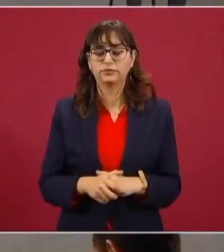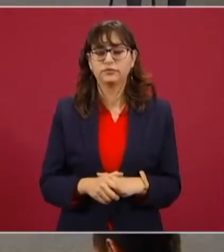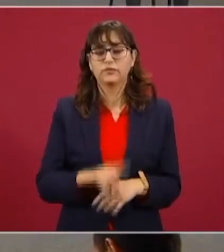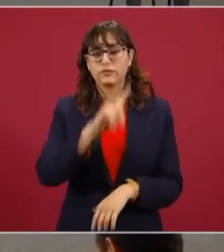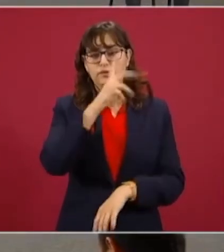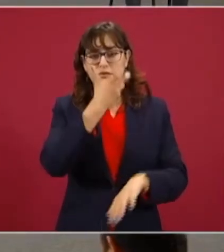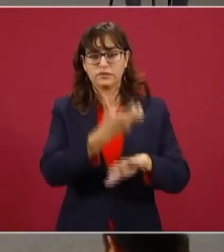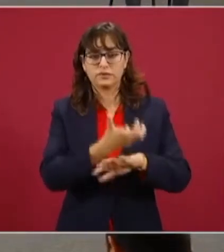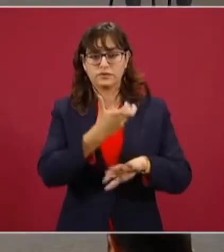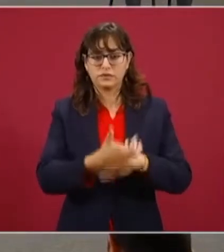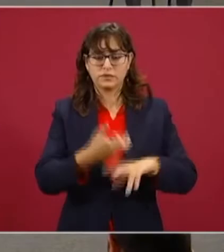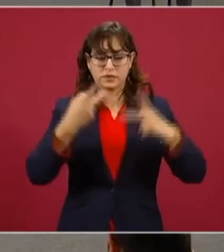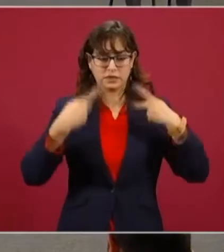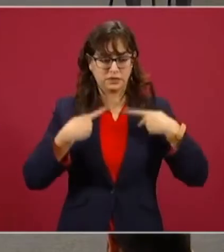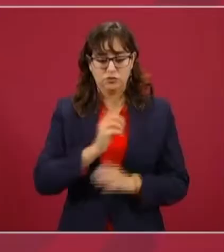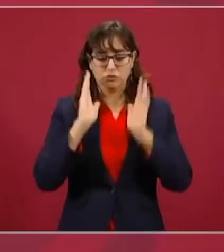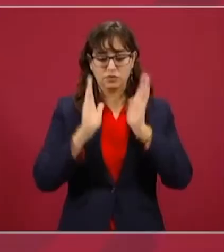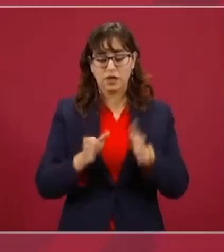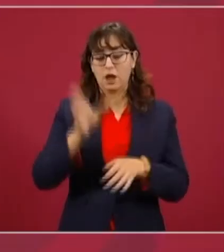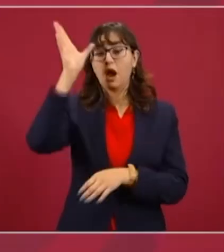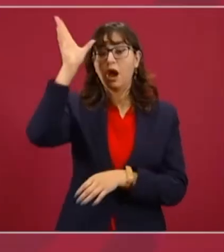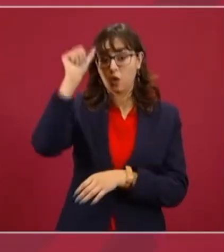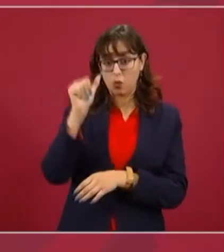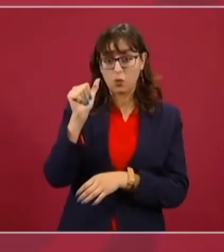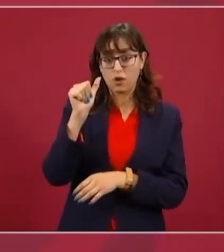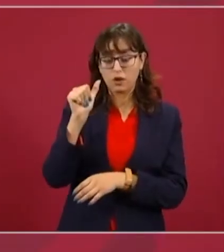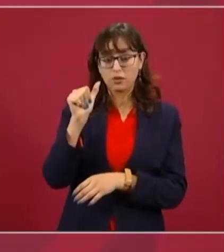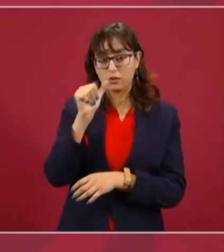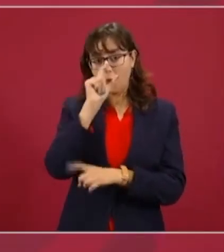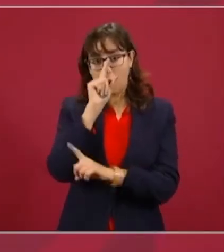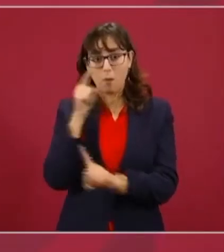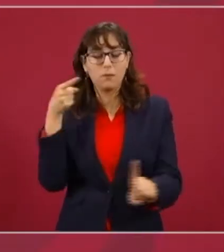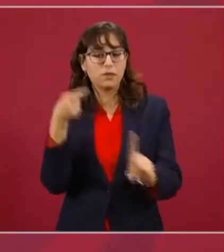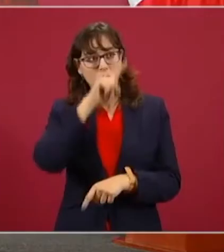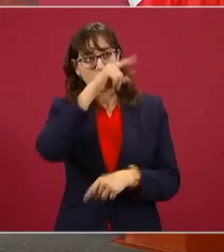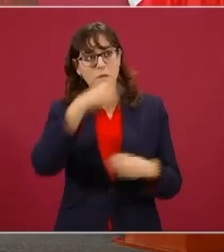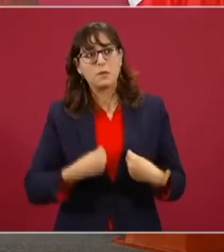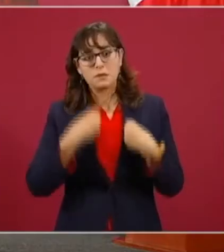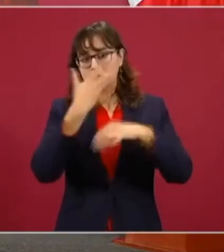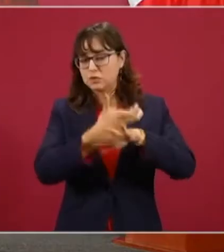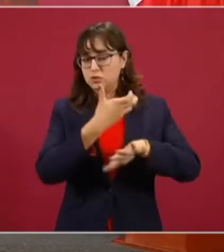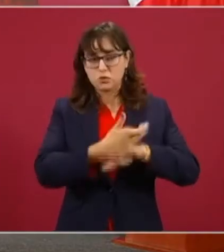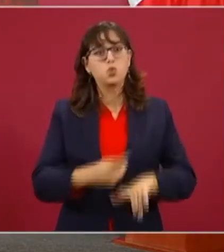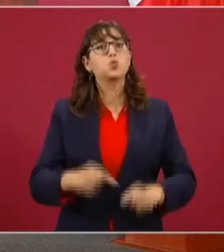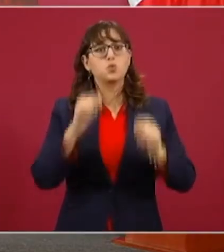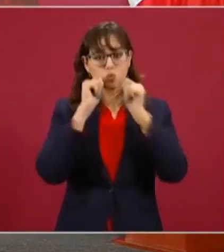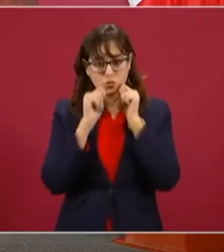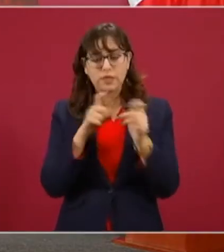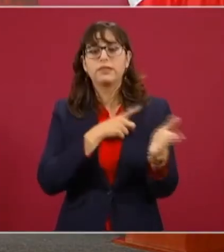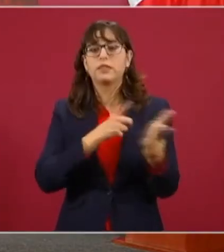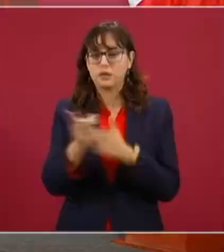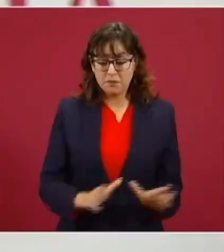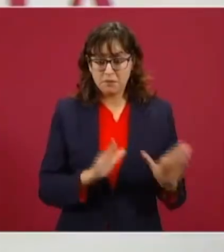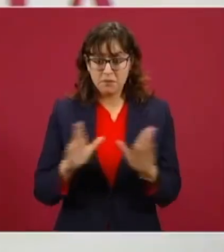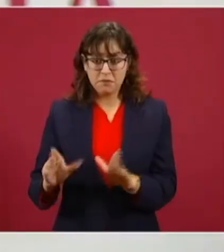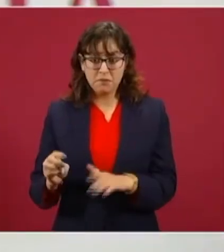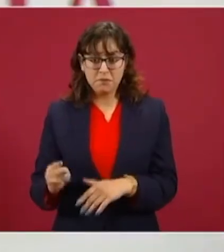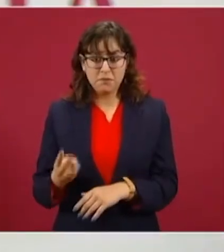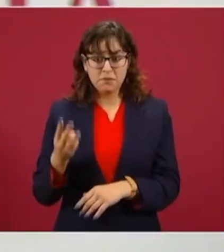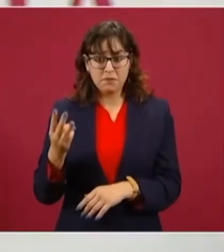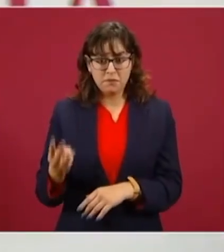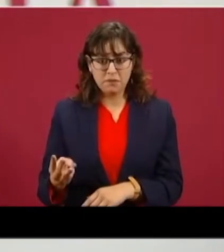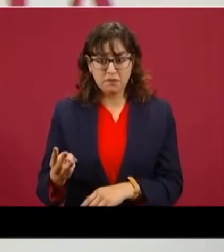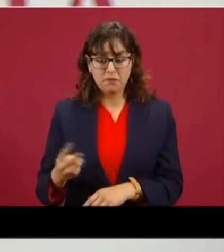7 laboratorios internacionales que tienen interés en realizar pruebas de la fase 3 de la vacuna en nuestro país.